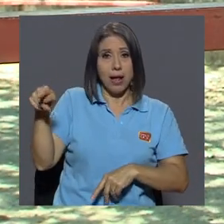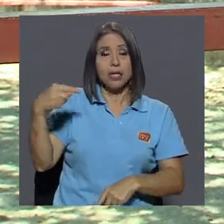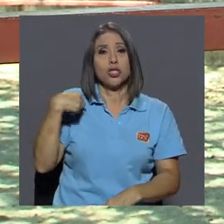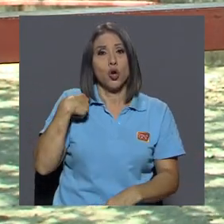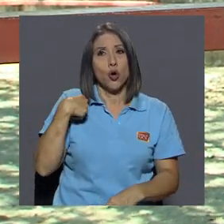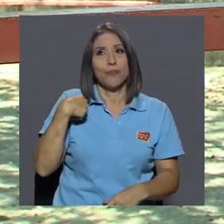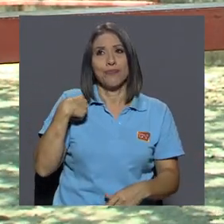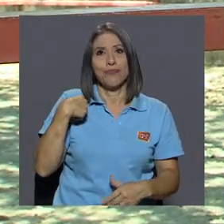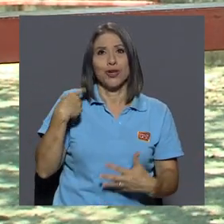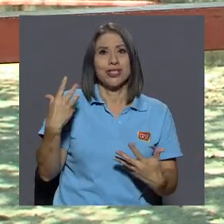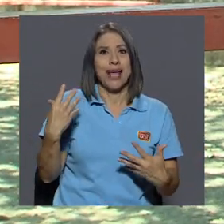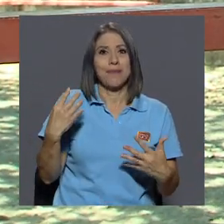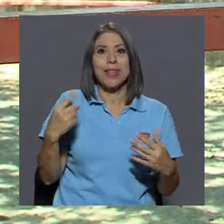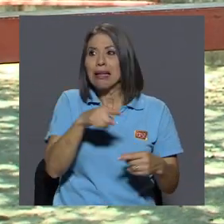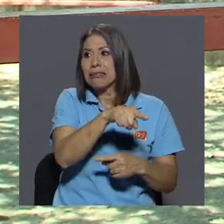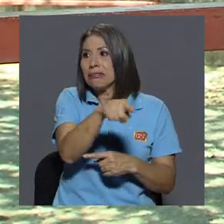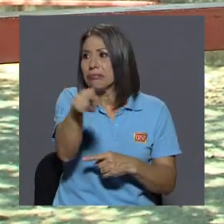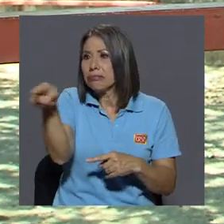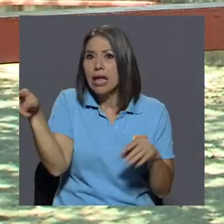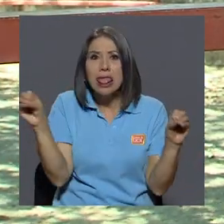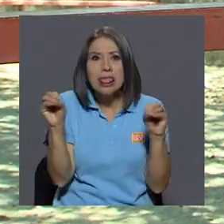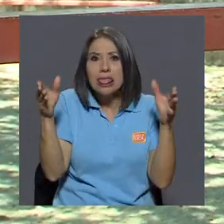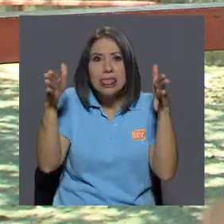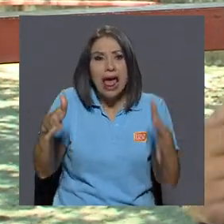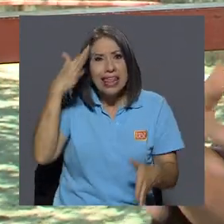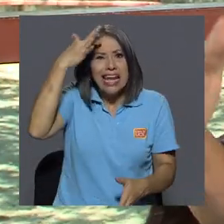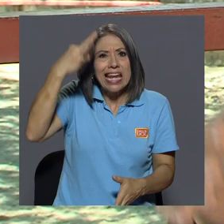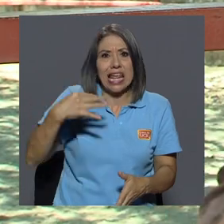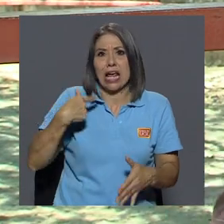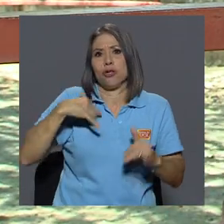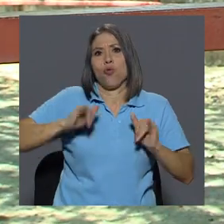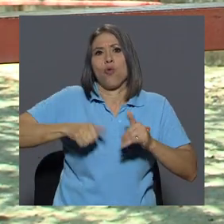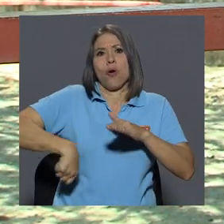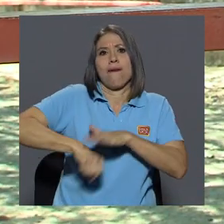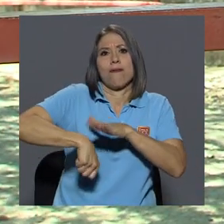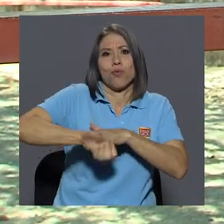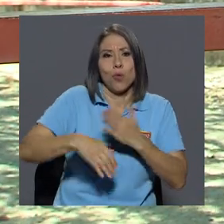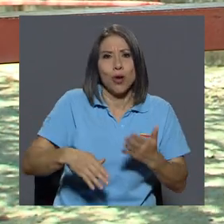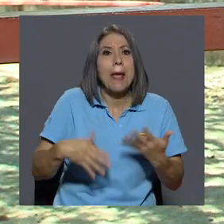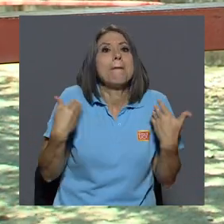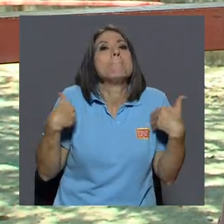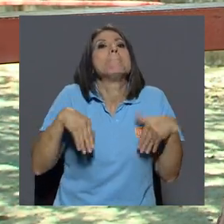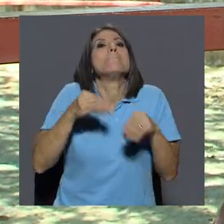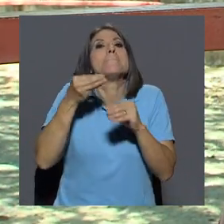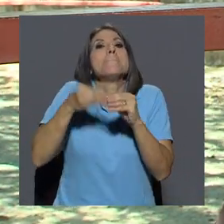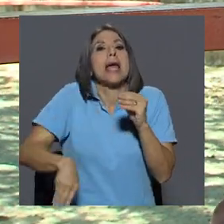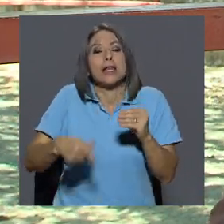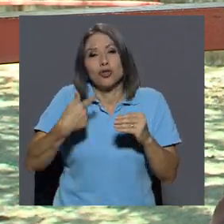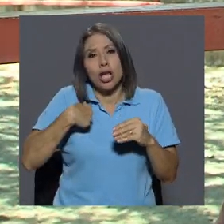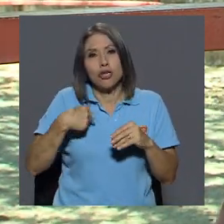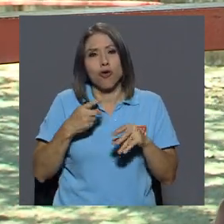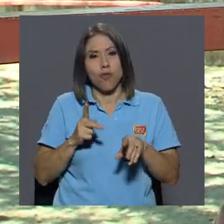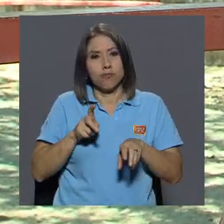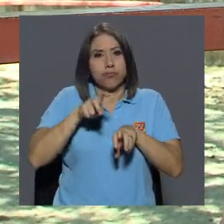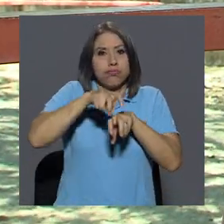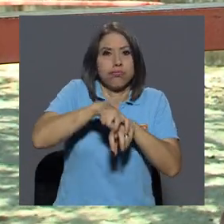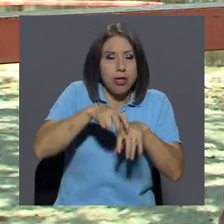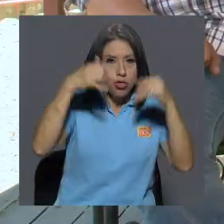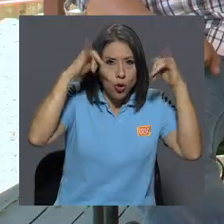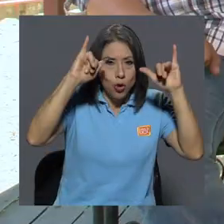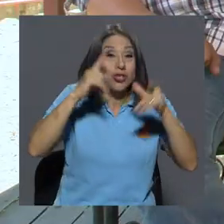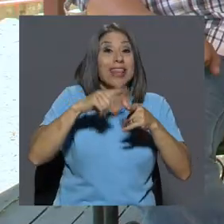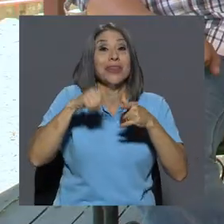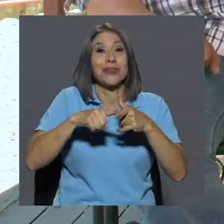o sea, nadie me creía que jugaba fútbol menos que montara toros. Entonces, en una fiesta en la plaza del